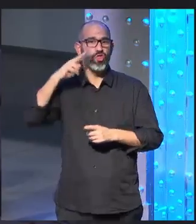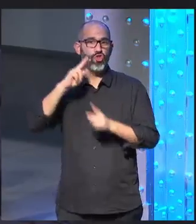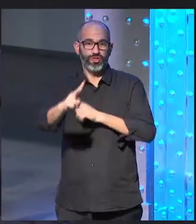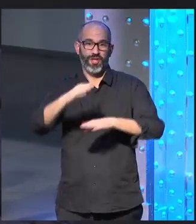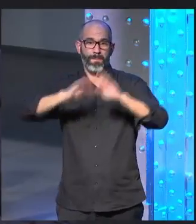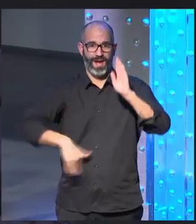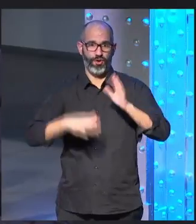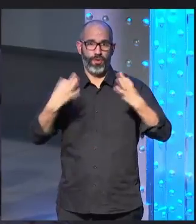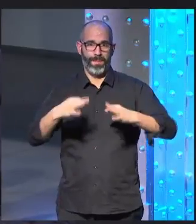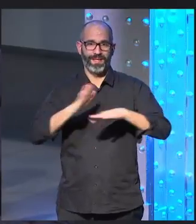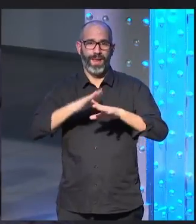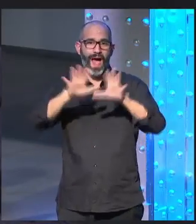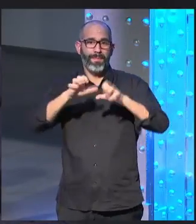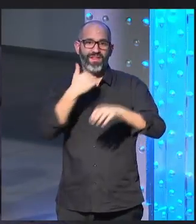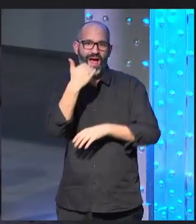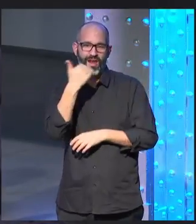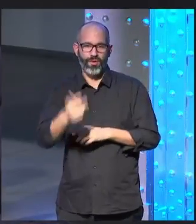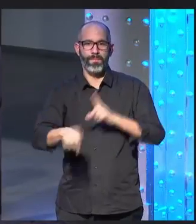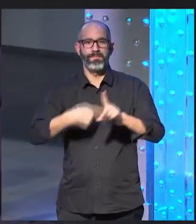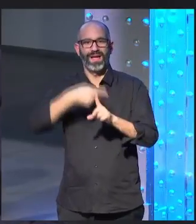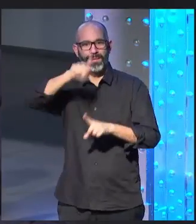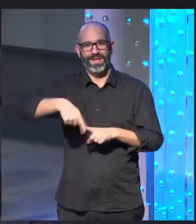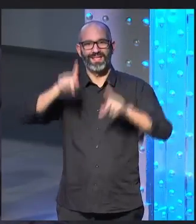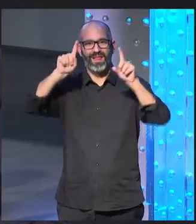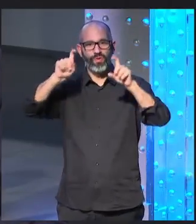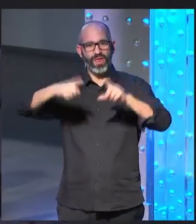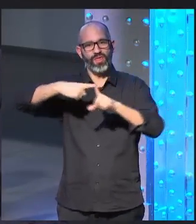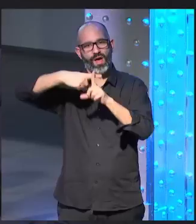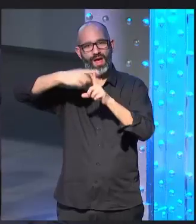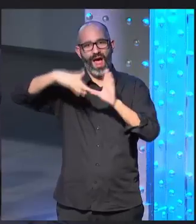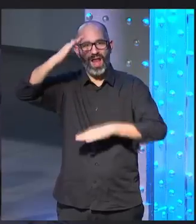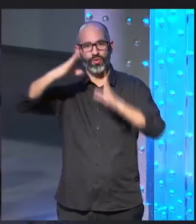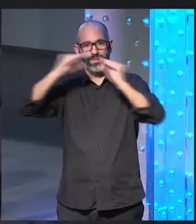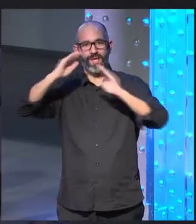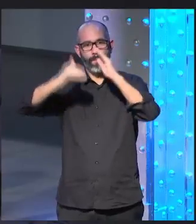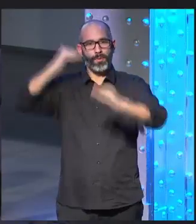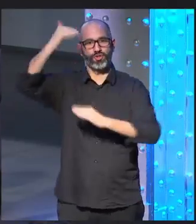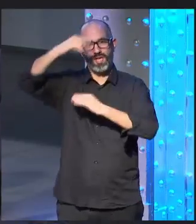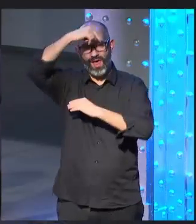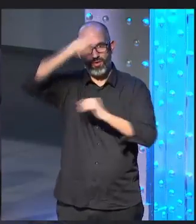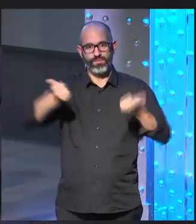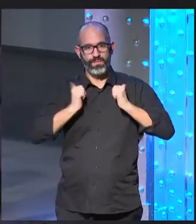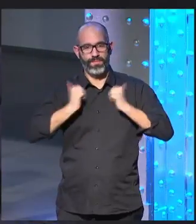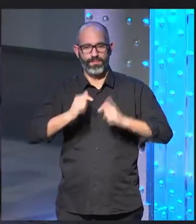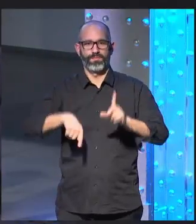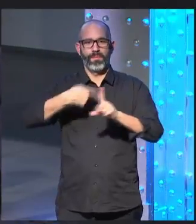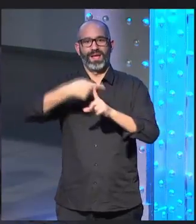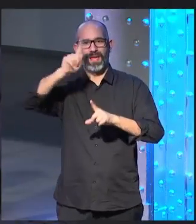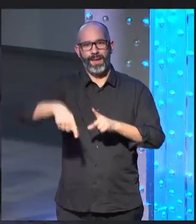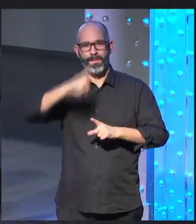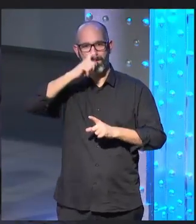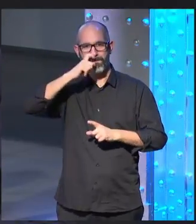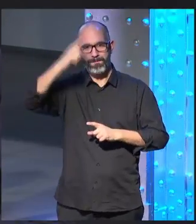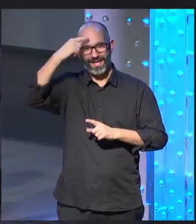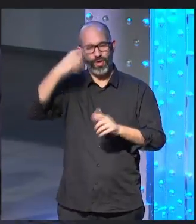cuando han intentado emprender esto. La educación, nivel alto, universidad y posgrado. Mentoring. Muy importante